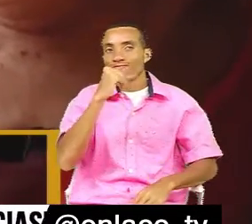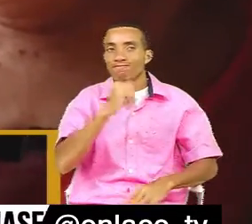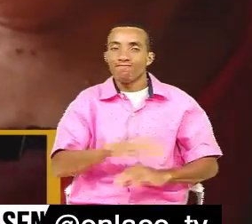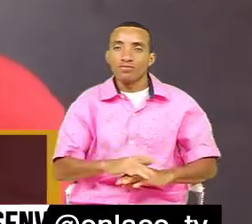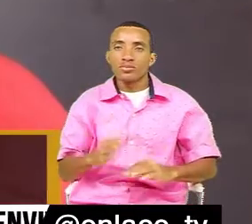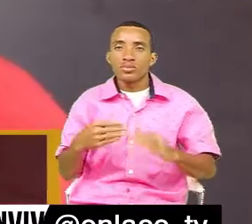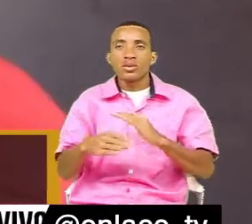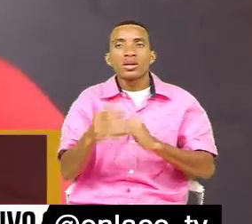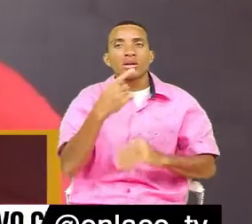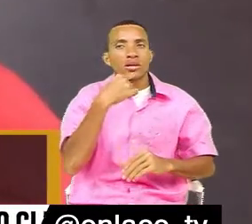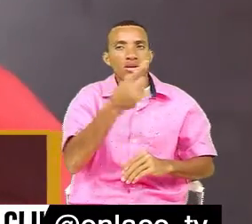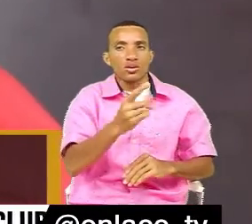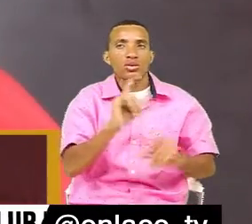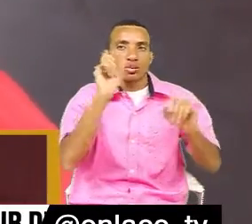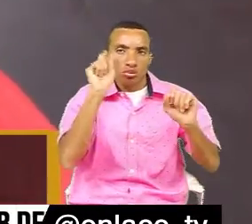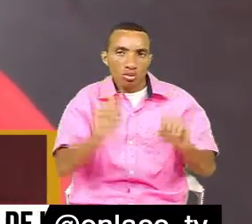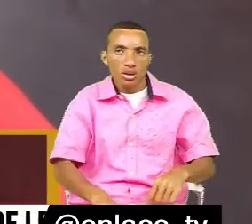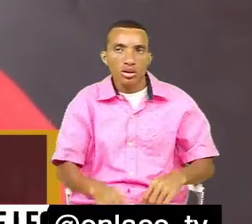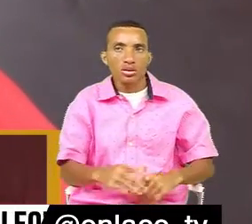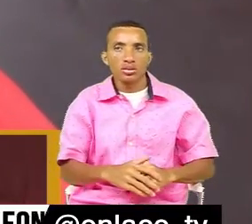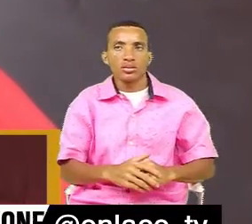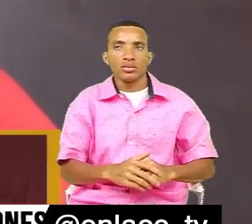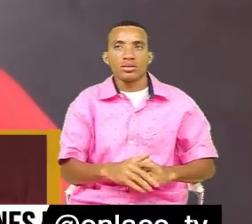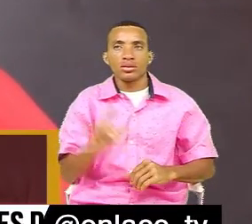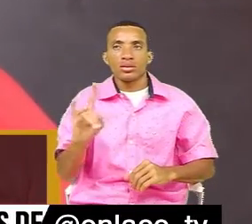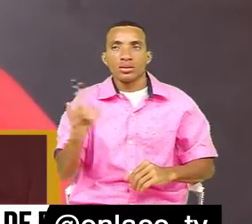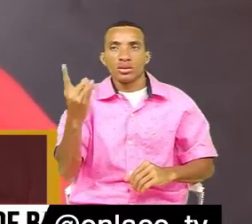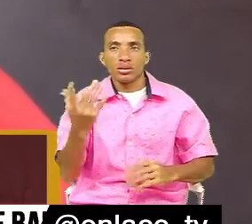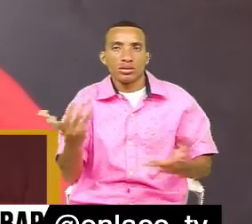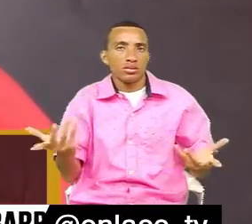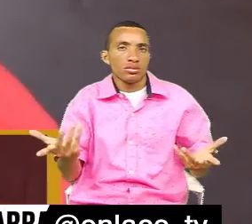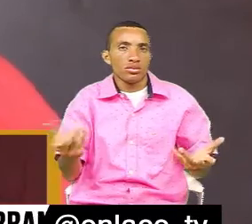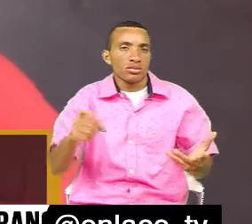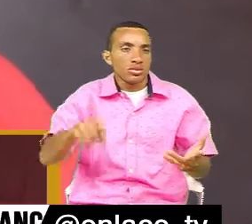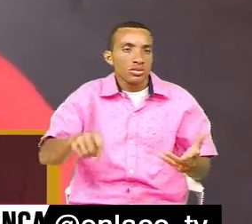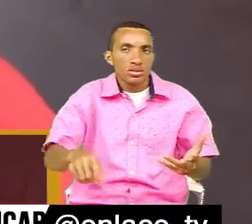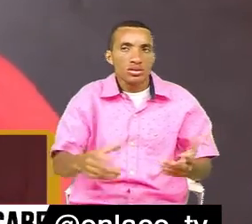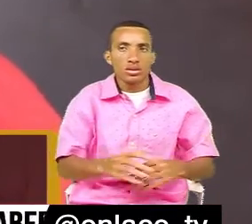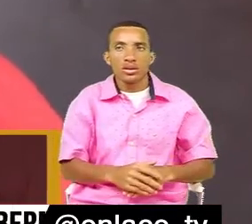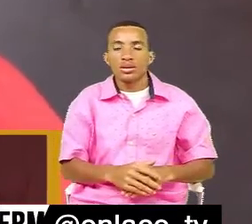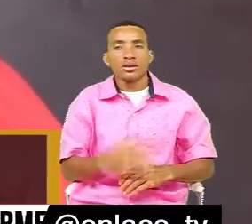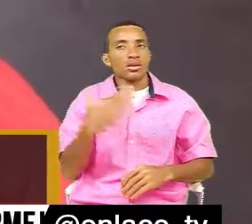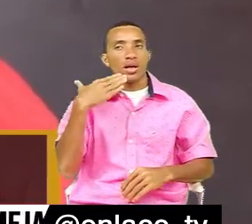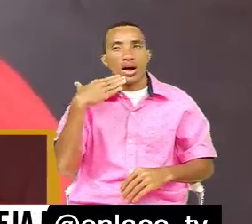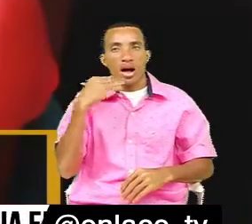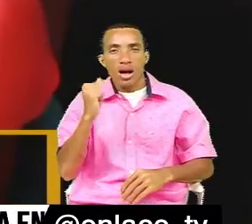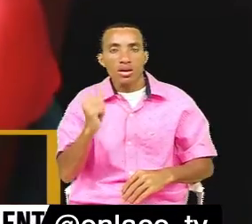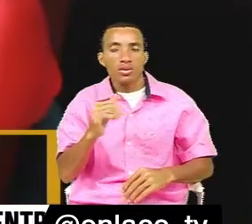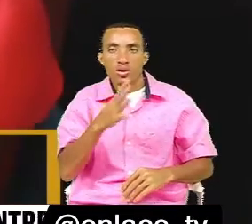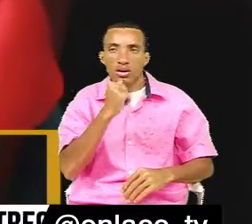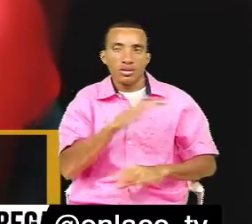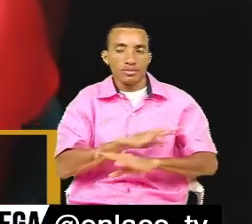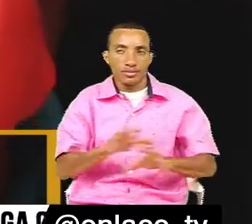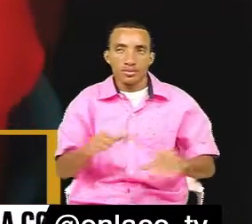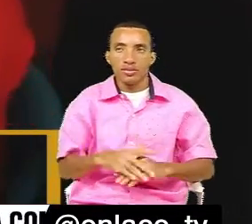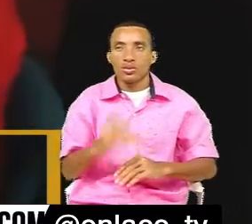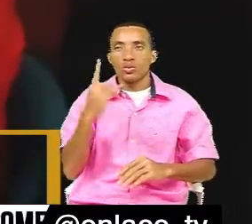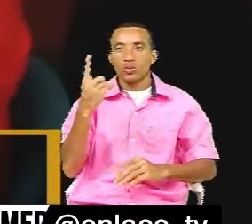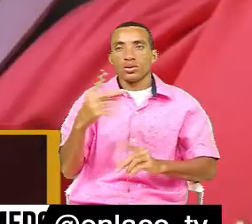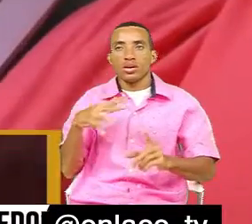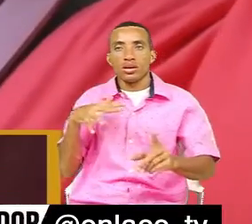le dijo al muchacho, ¿usted hubiera podido hacer eso? Porque eso no tiene ninguna ciencia, ¿no? Que no haya azafata y no haya azafata. Una de las afectadas es